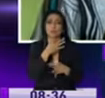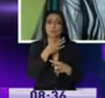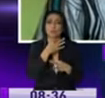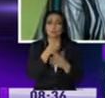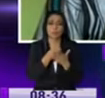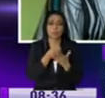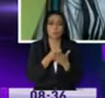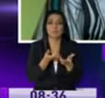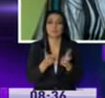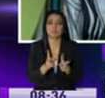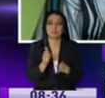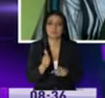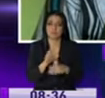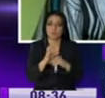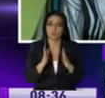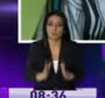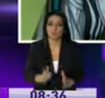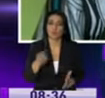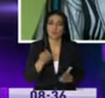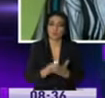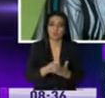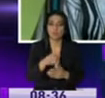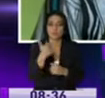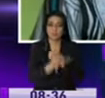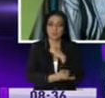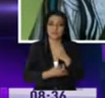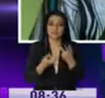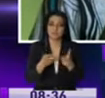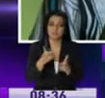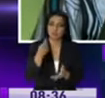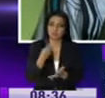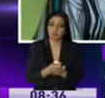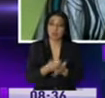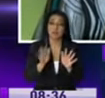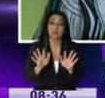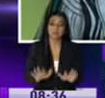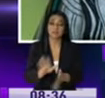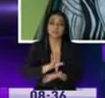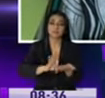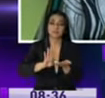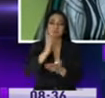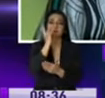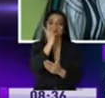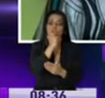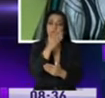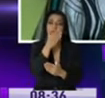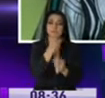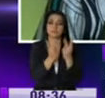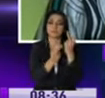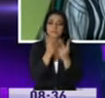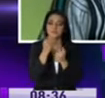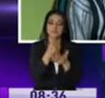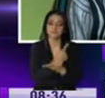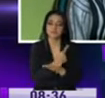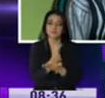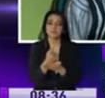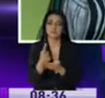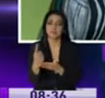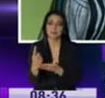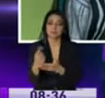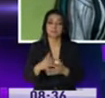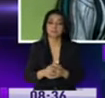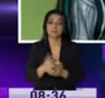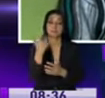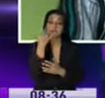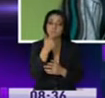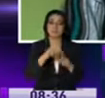por nosotros los ecuatorianos y extranjeros. Así que esta es una de las cualidades de este barrio que lo estamos visitando a lo largo de la semana. Una cualidad que